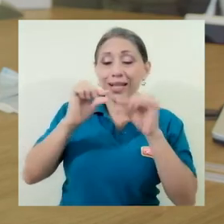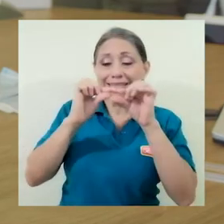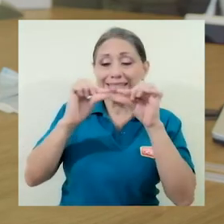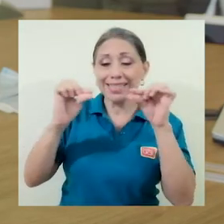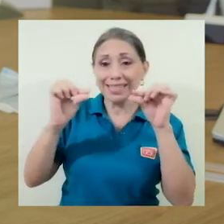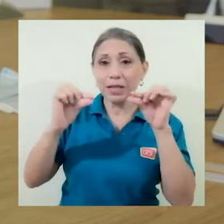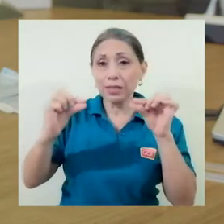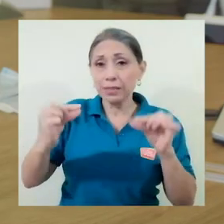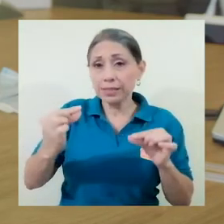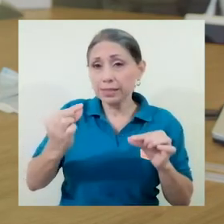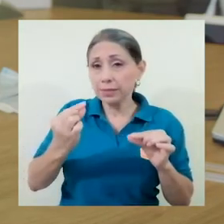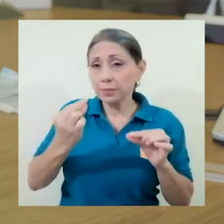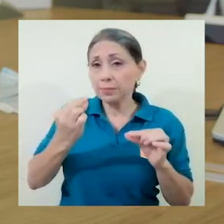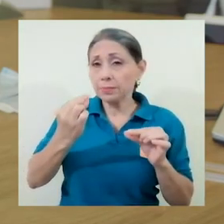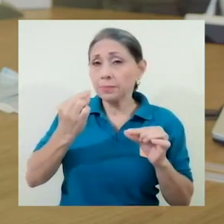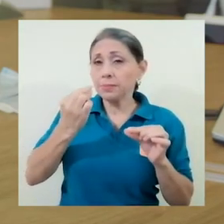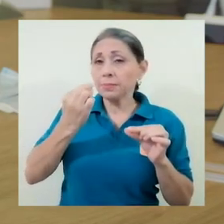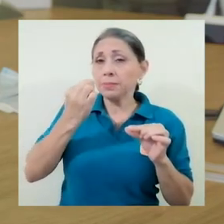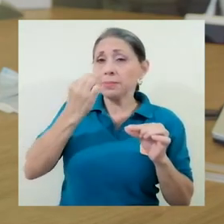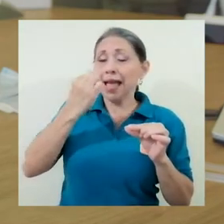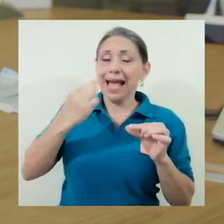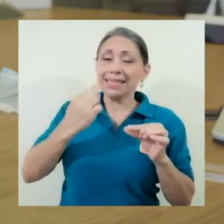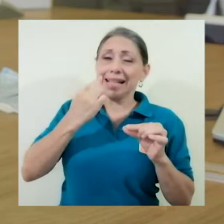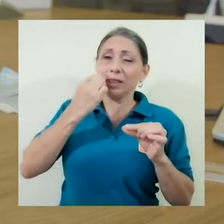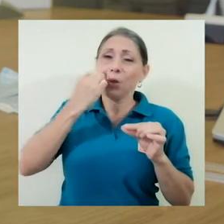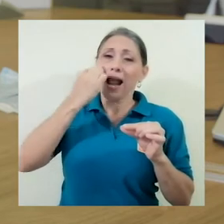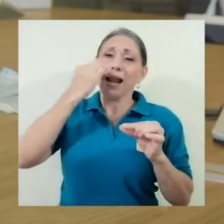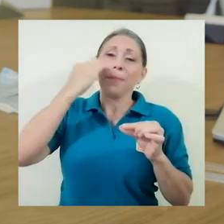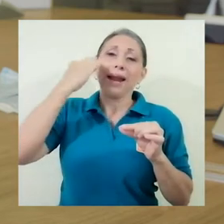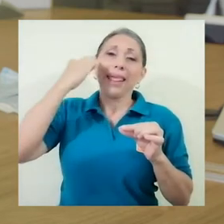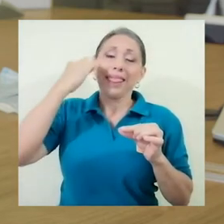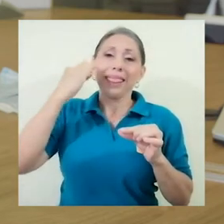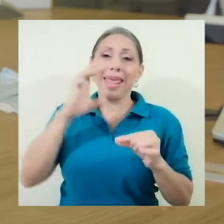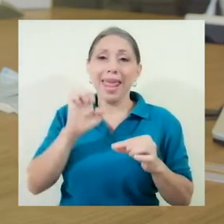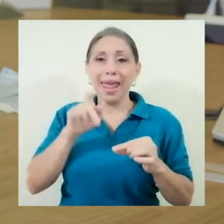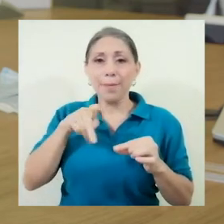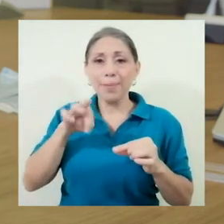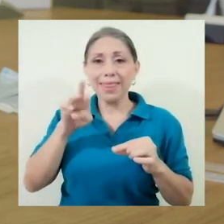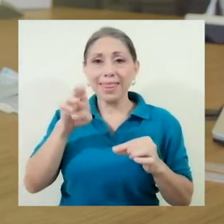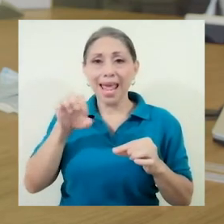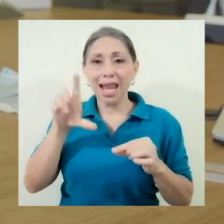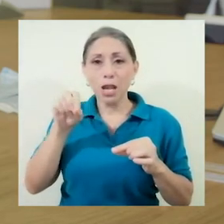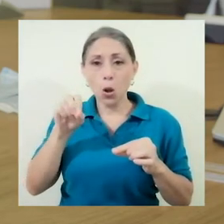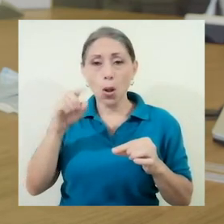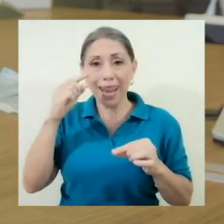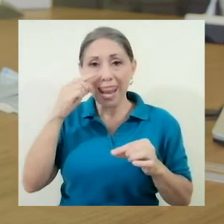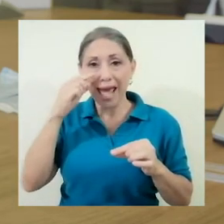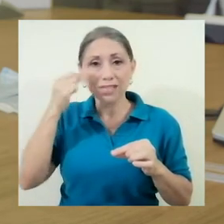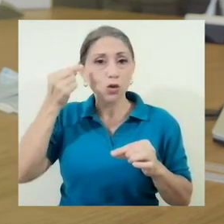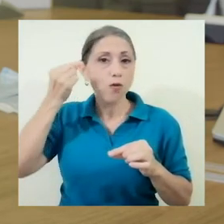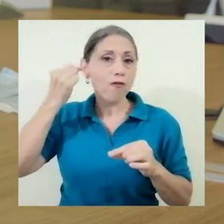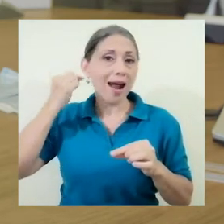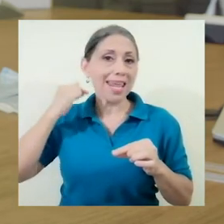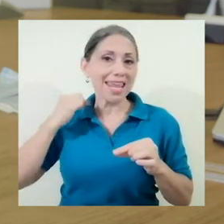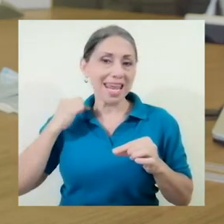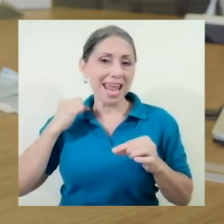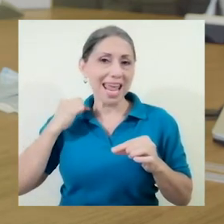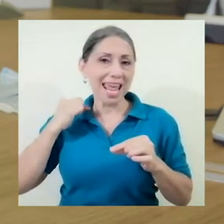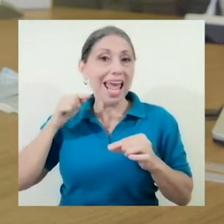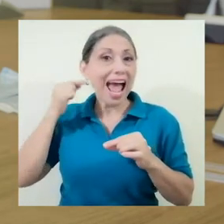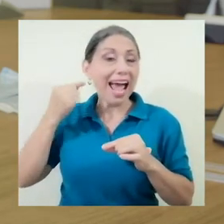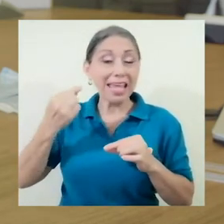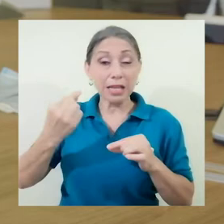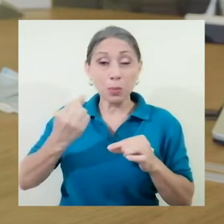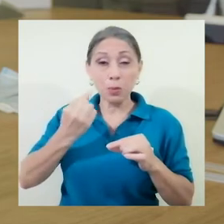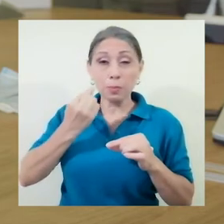introducido por la nariz hasta tocar paredes o sea hasta llegar al epitelio nasofaringe y se debe